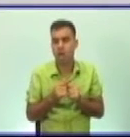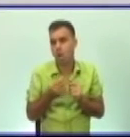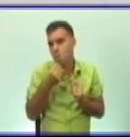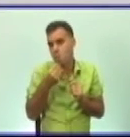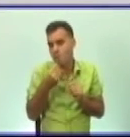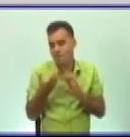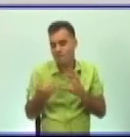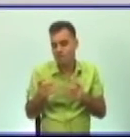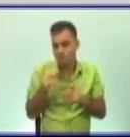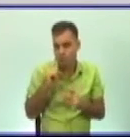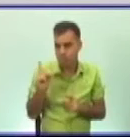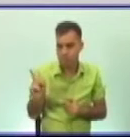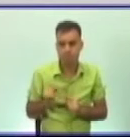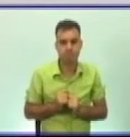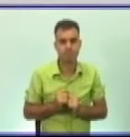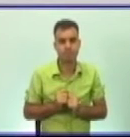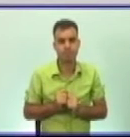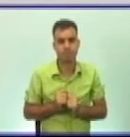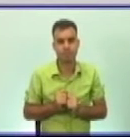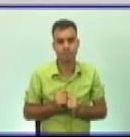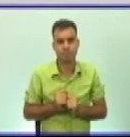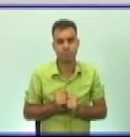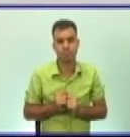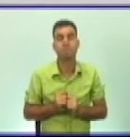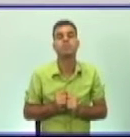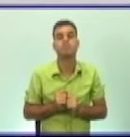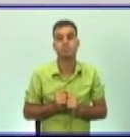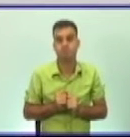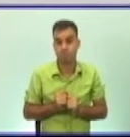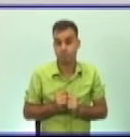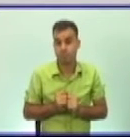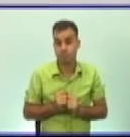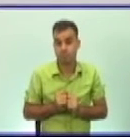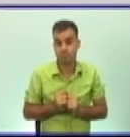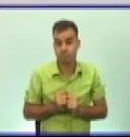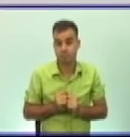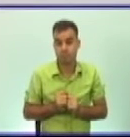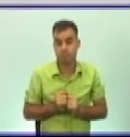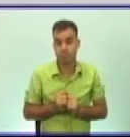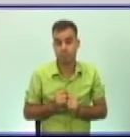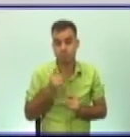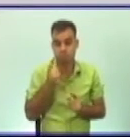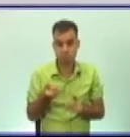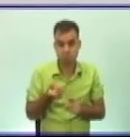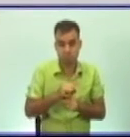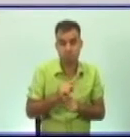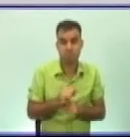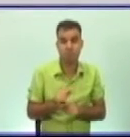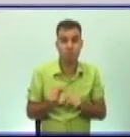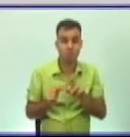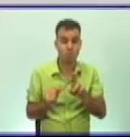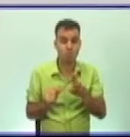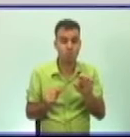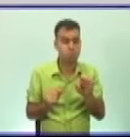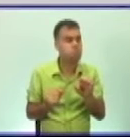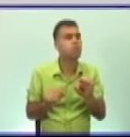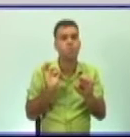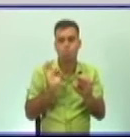esta vía, ya que conoce la impedancia. El valor de la tensión en el voltímetro, nosotros podemos